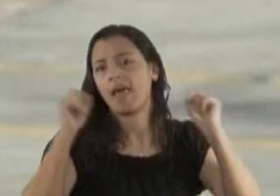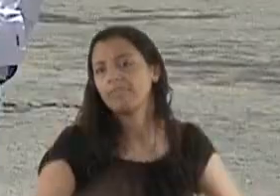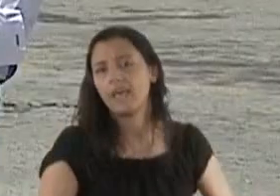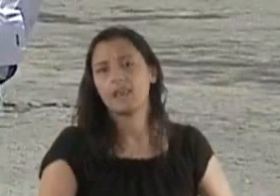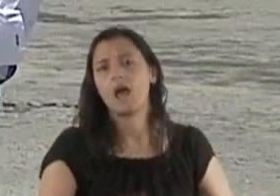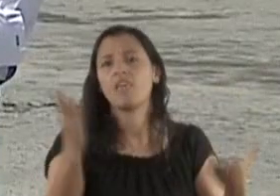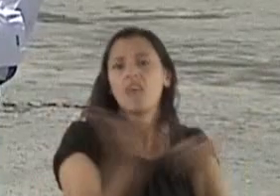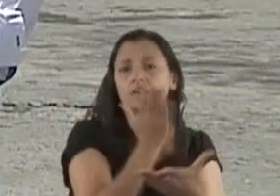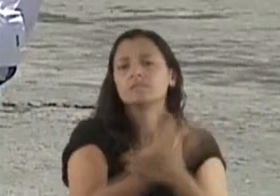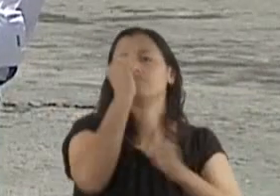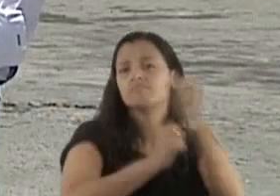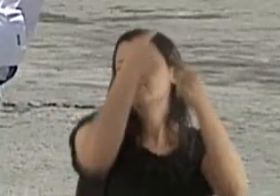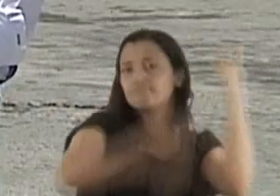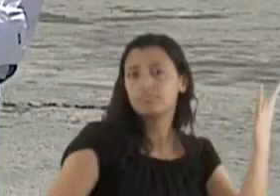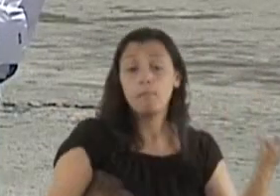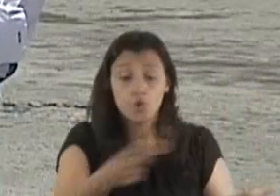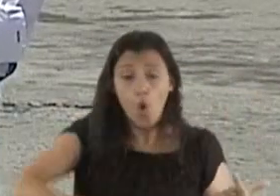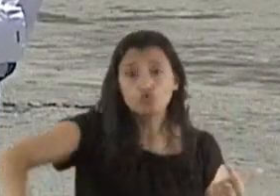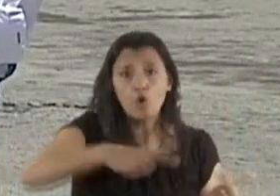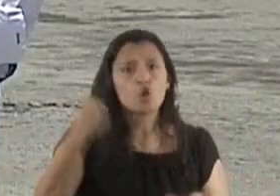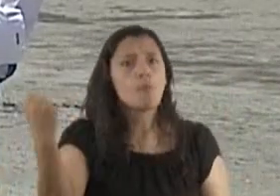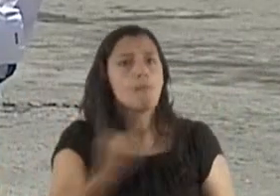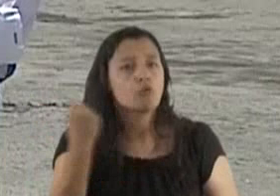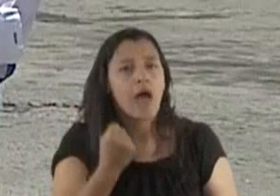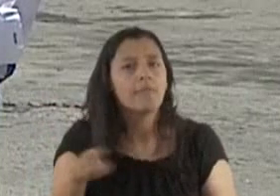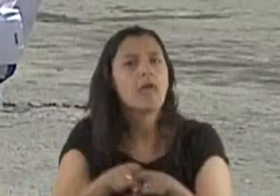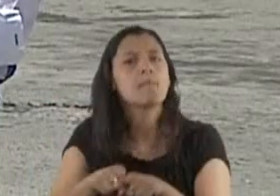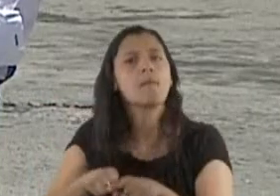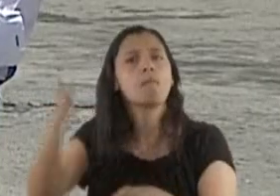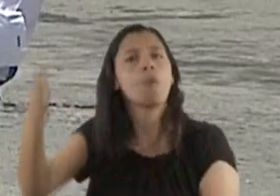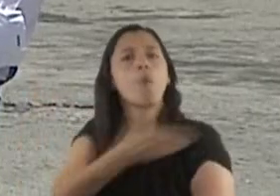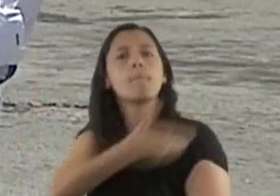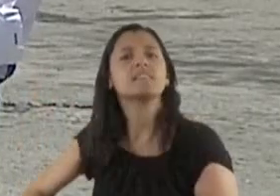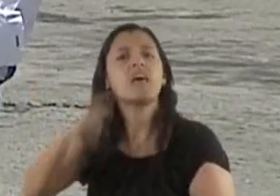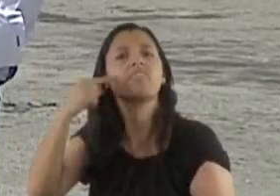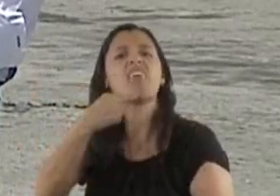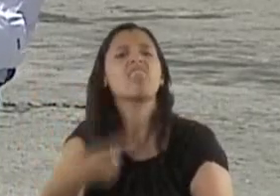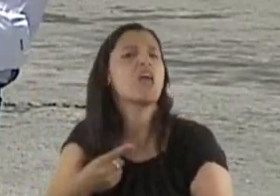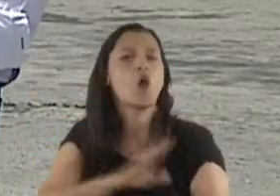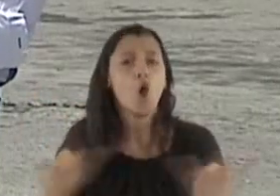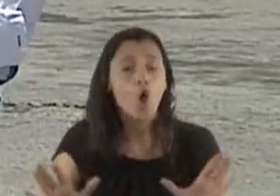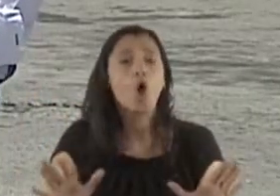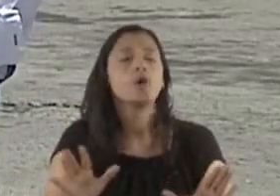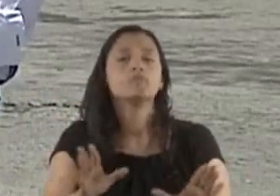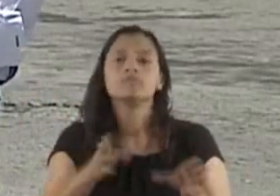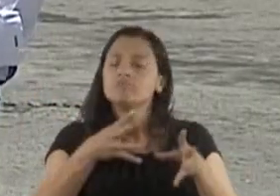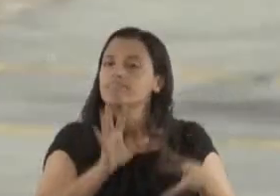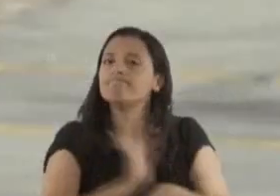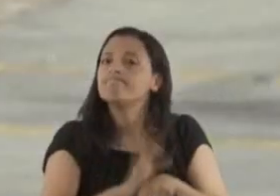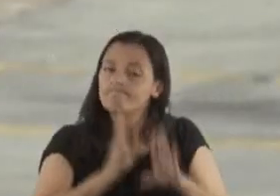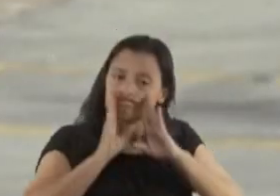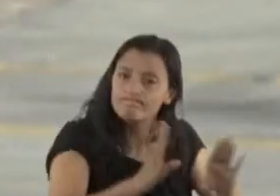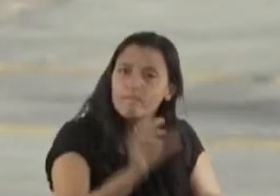sentido y para nosotros es central lo que el presidente ha marcado desde el primer día apostar a la ciencia y la tecnología apostar